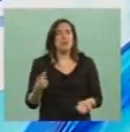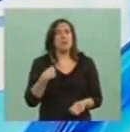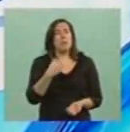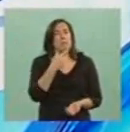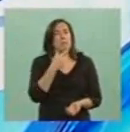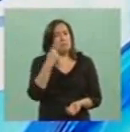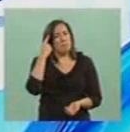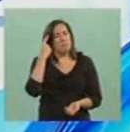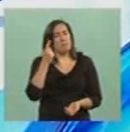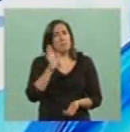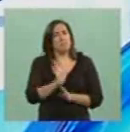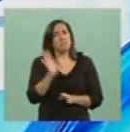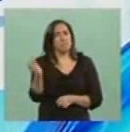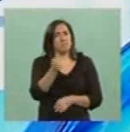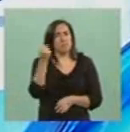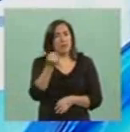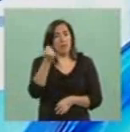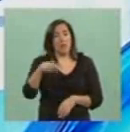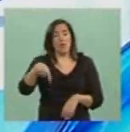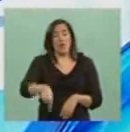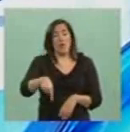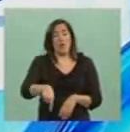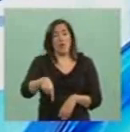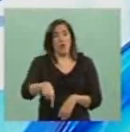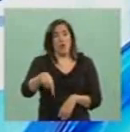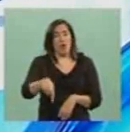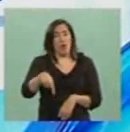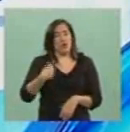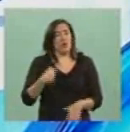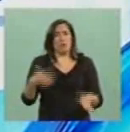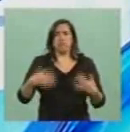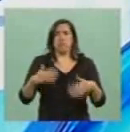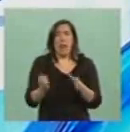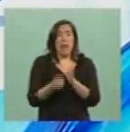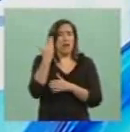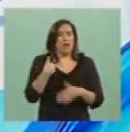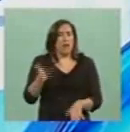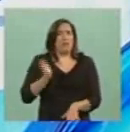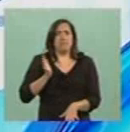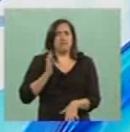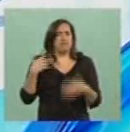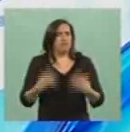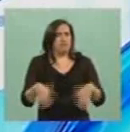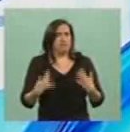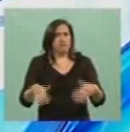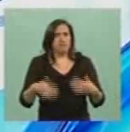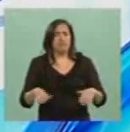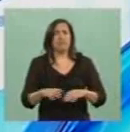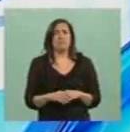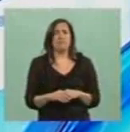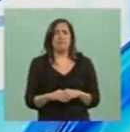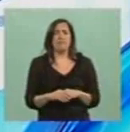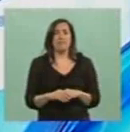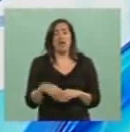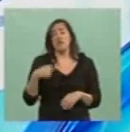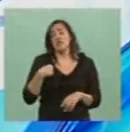importante, porque en estos momentos, hoy me pegó un susto bárbaro a la mañana, la verdad, porque yo